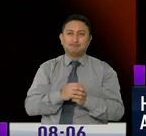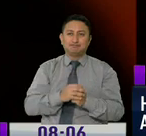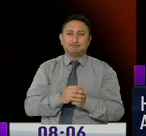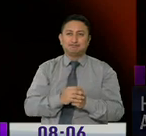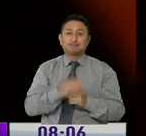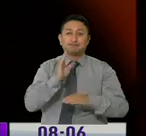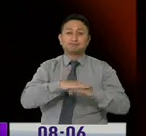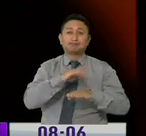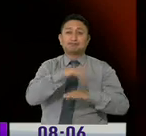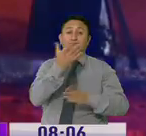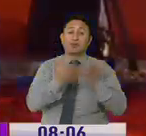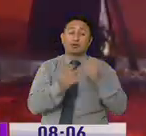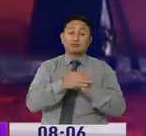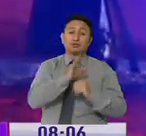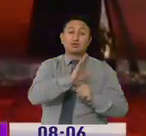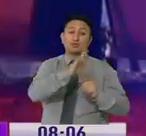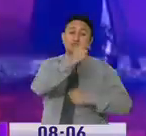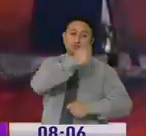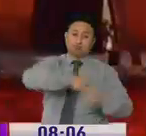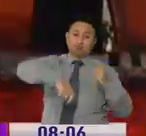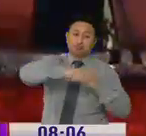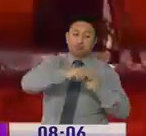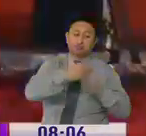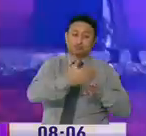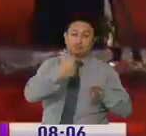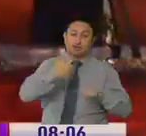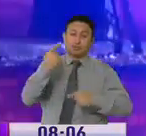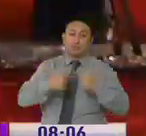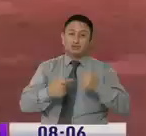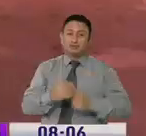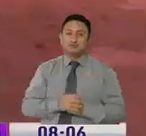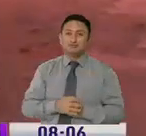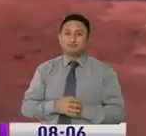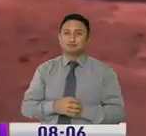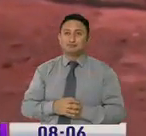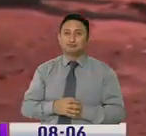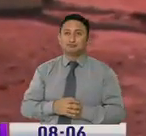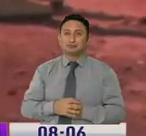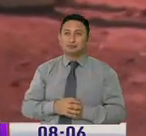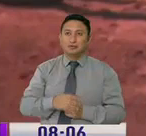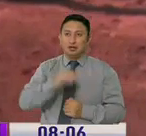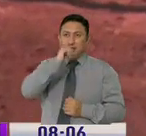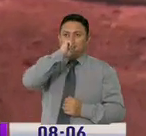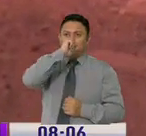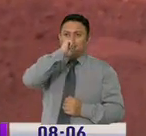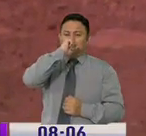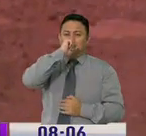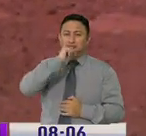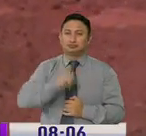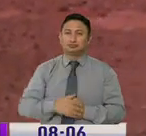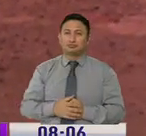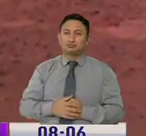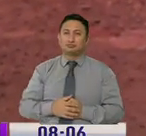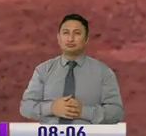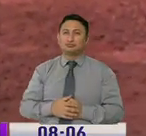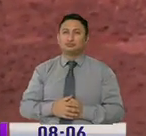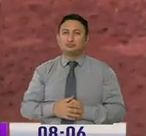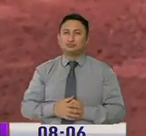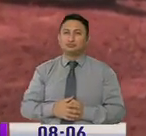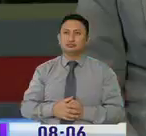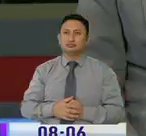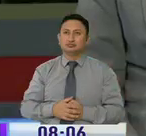un ajuste de cuentas por un supuesto mal reparto, informó Jorge